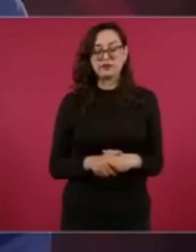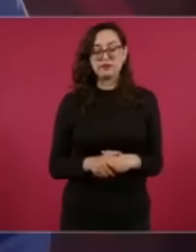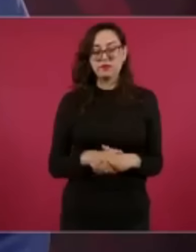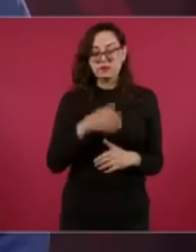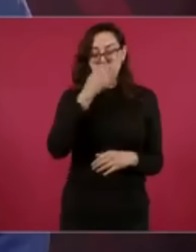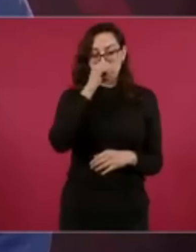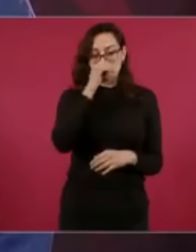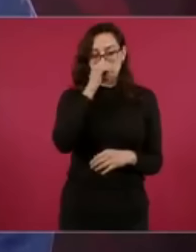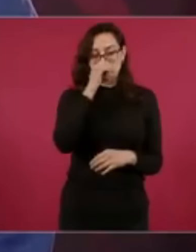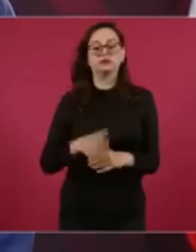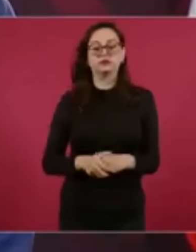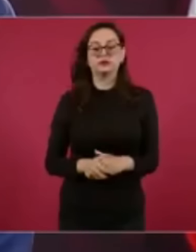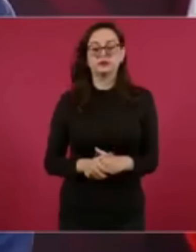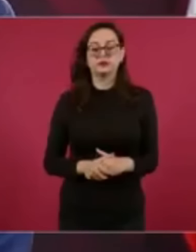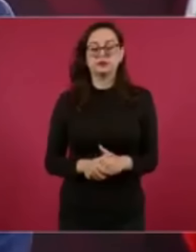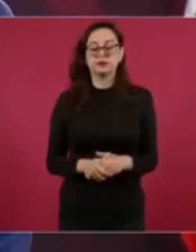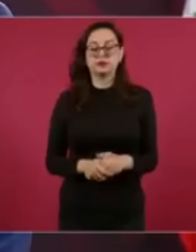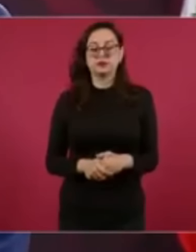Entonces, ahí